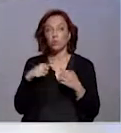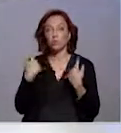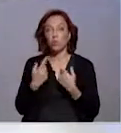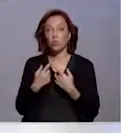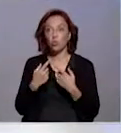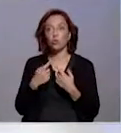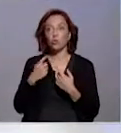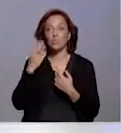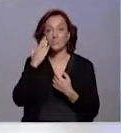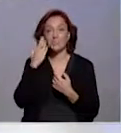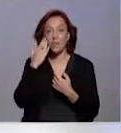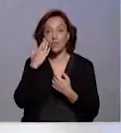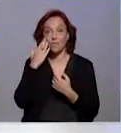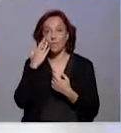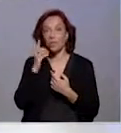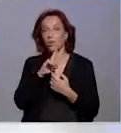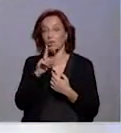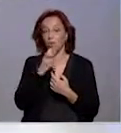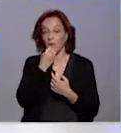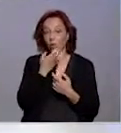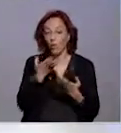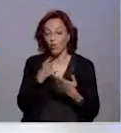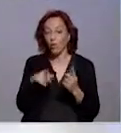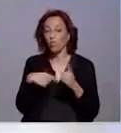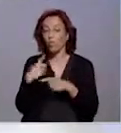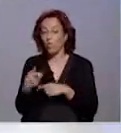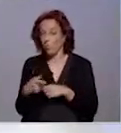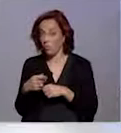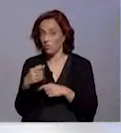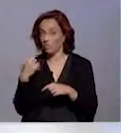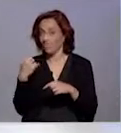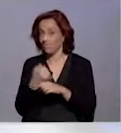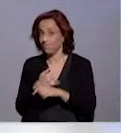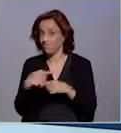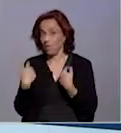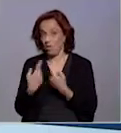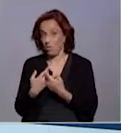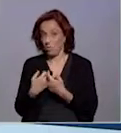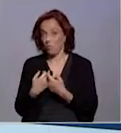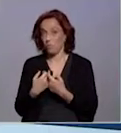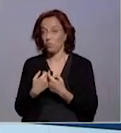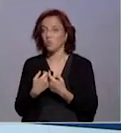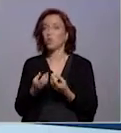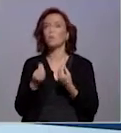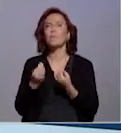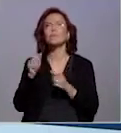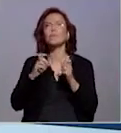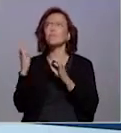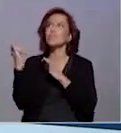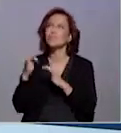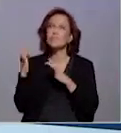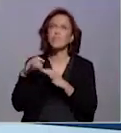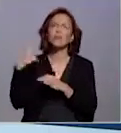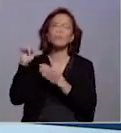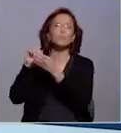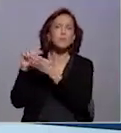que ser conscientes de lo que no logremos mejorar en algún momento nos va a pasar la factura qué pasa con las personas que han llegado a nuestro país proveniente